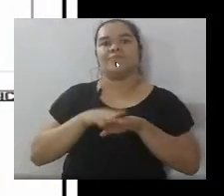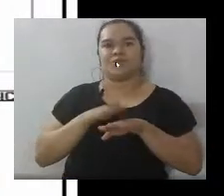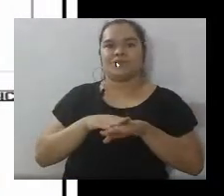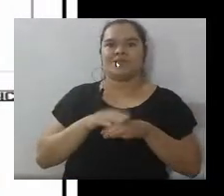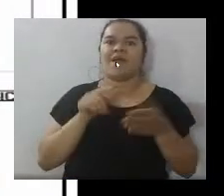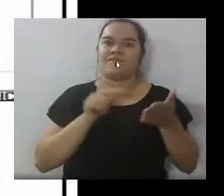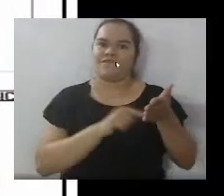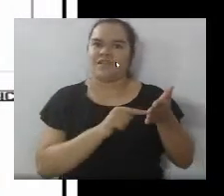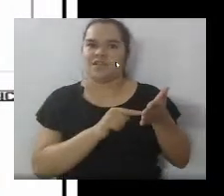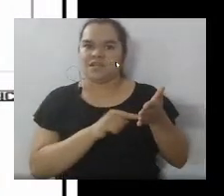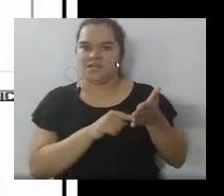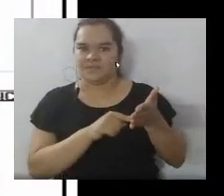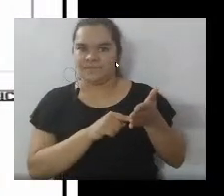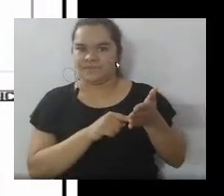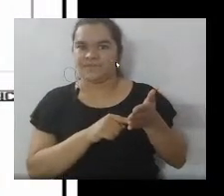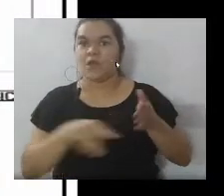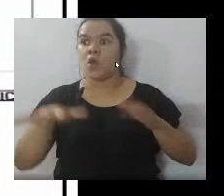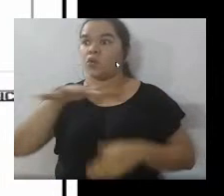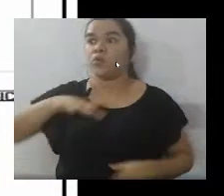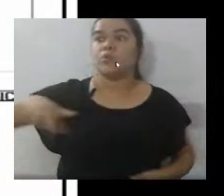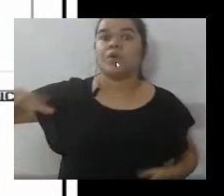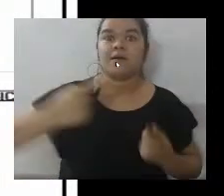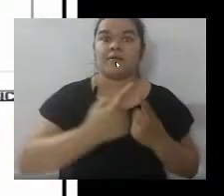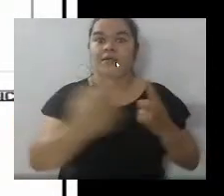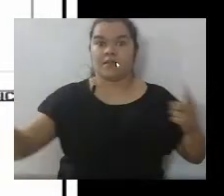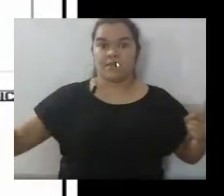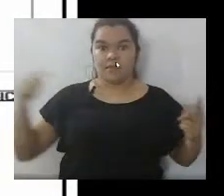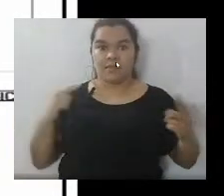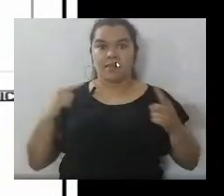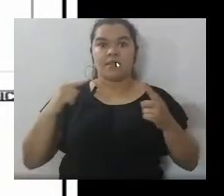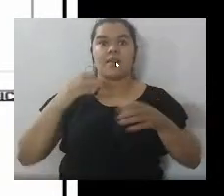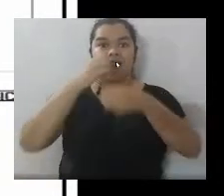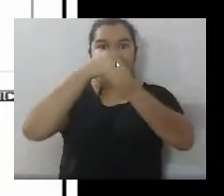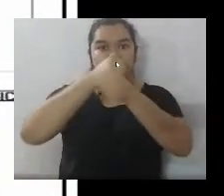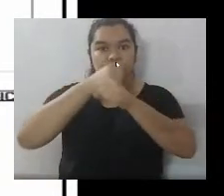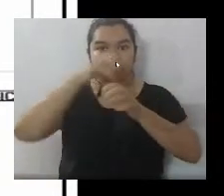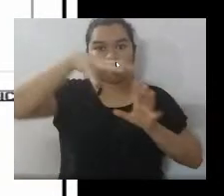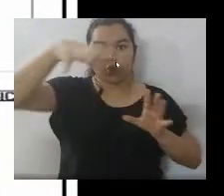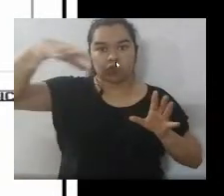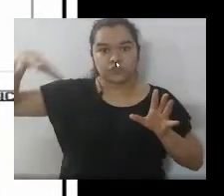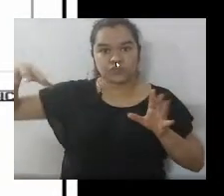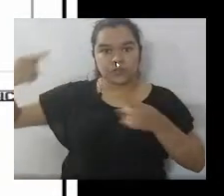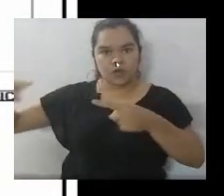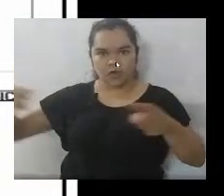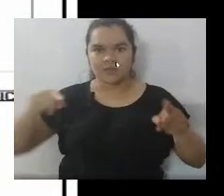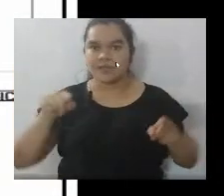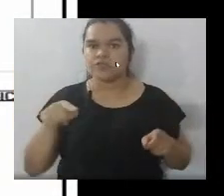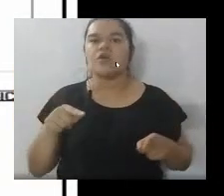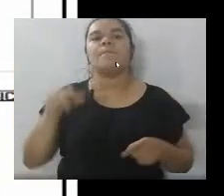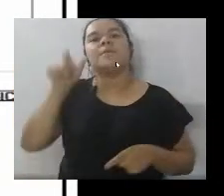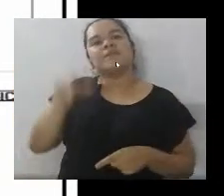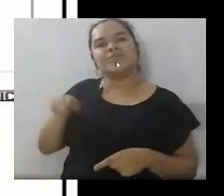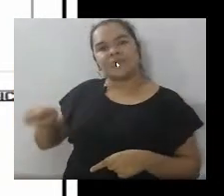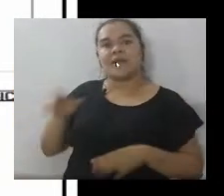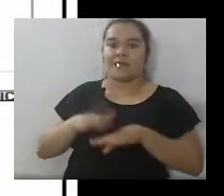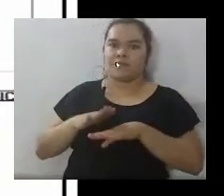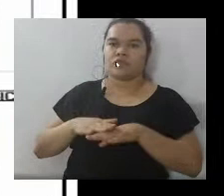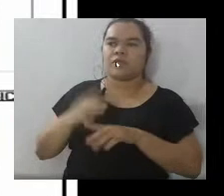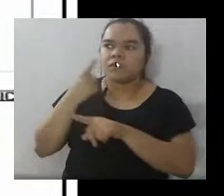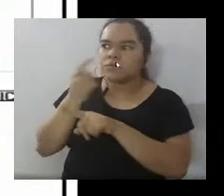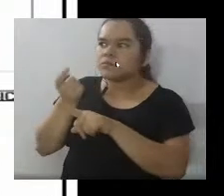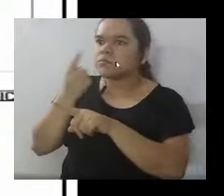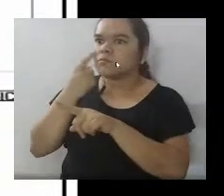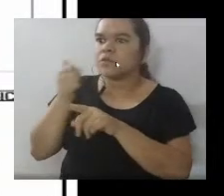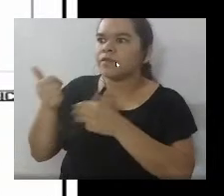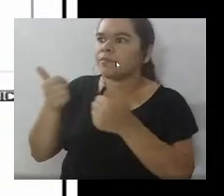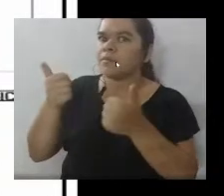control de calidad que hay dentro de un laboratorio, porque los laboratorios certifican calidad y eso también se encarga el bioquímico. Y cuando ustedes ven